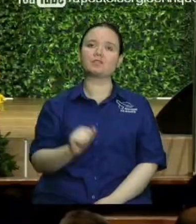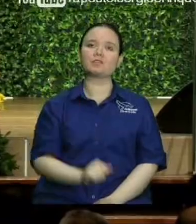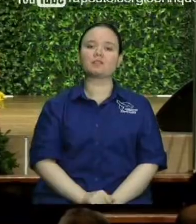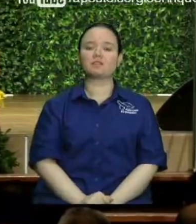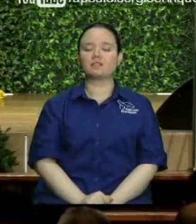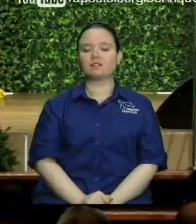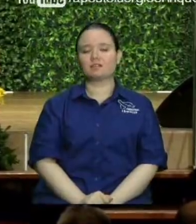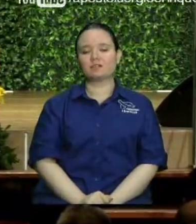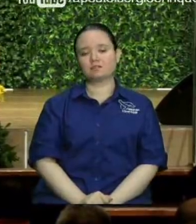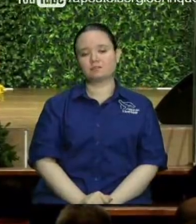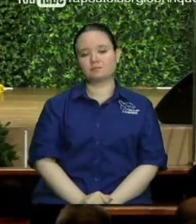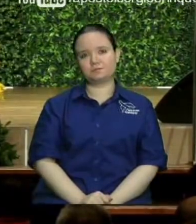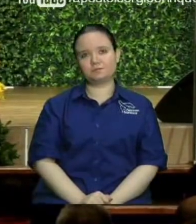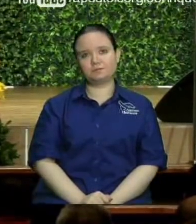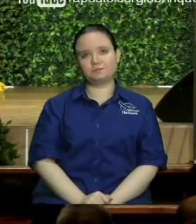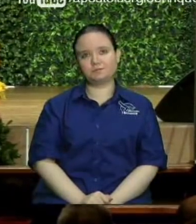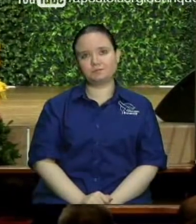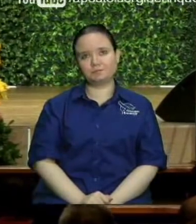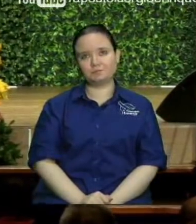luego viene,